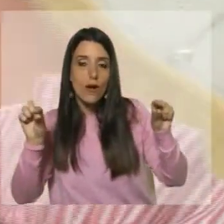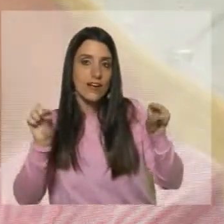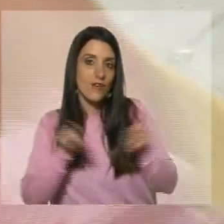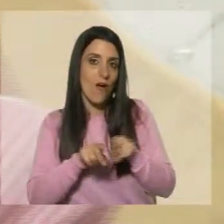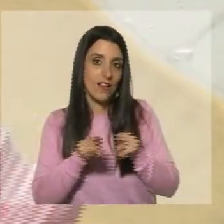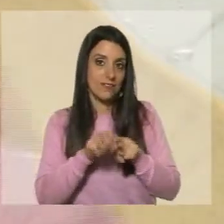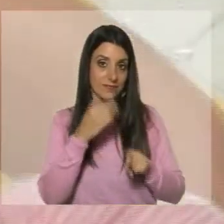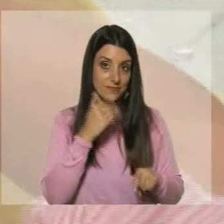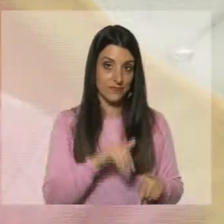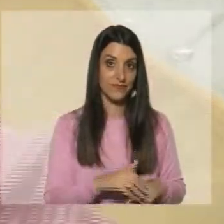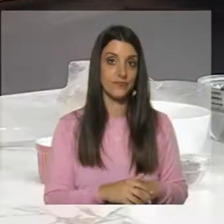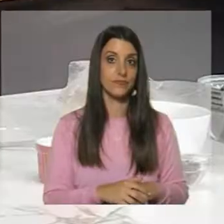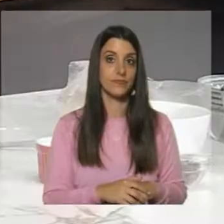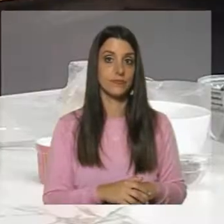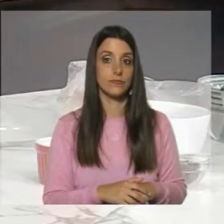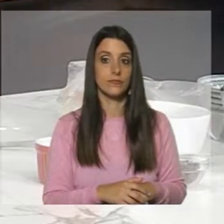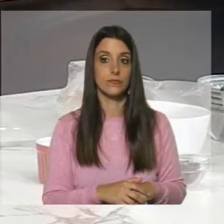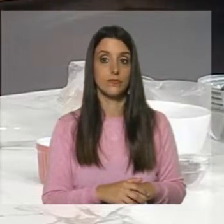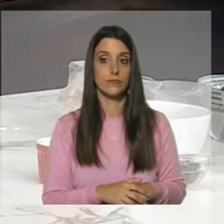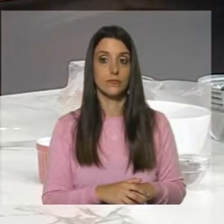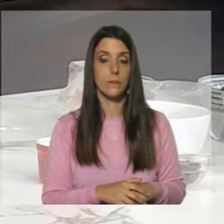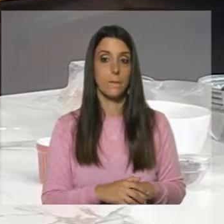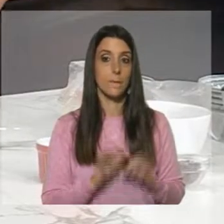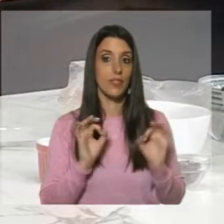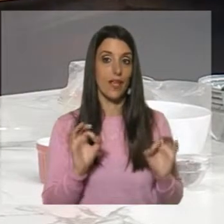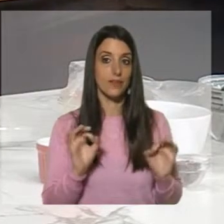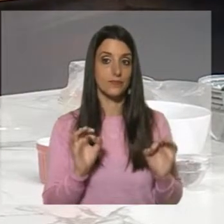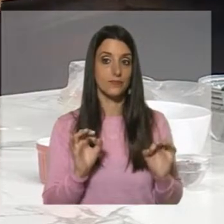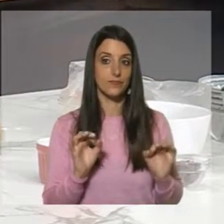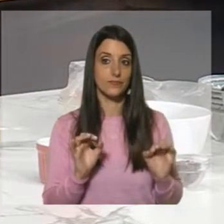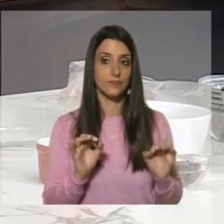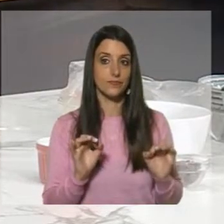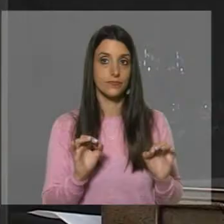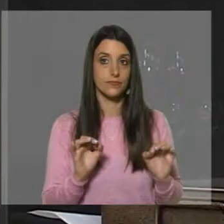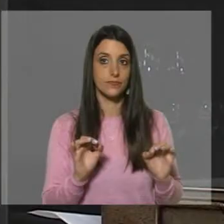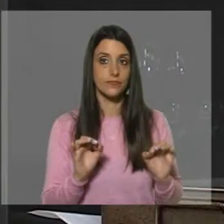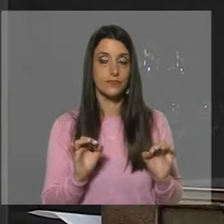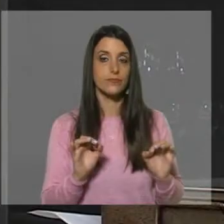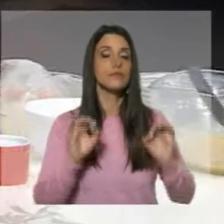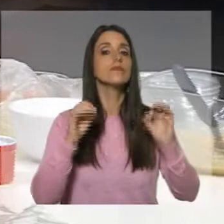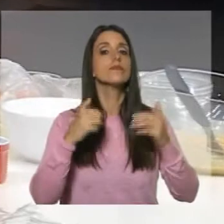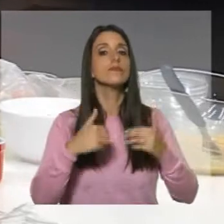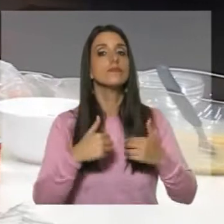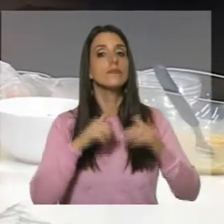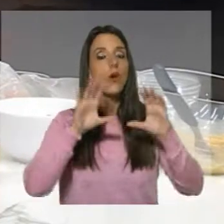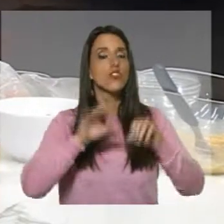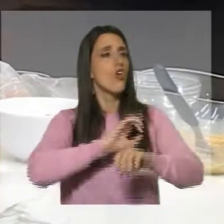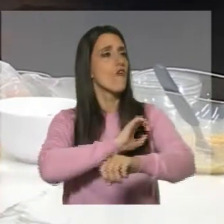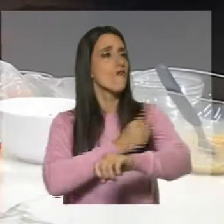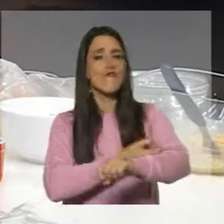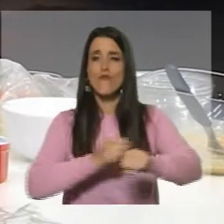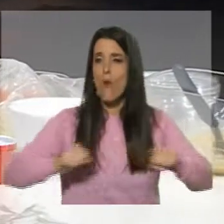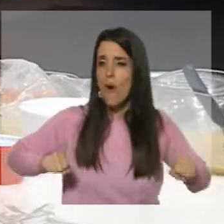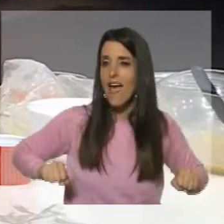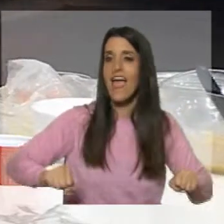al medio. Muy bien. Y acá vas. Y ustedes dicen, con todo lo que se está esforzando esta muchacha,